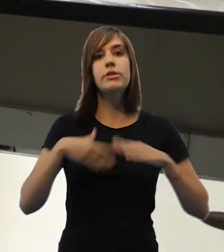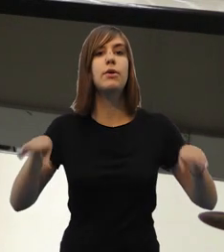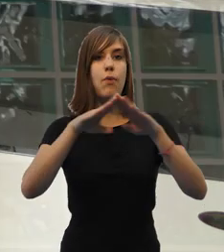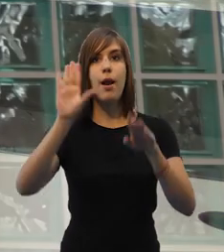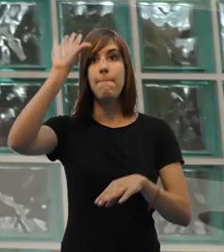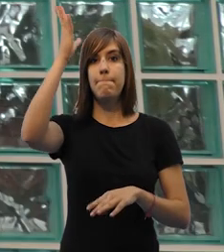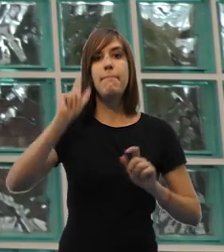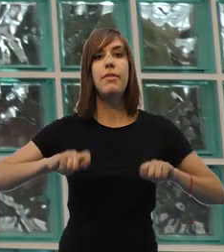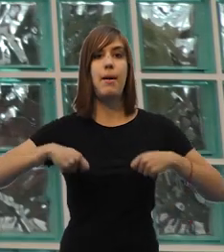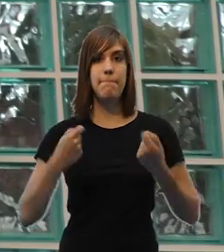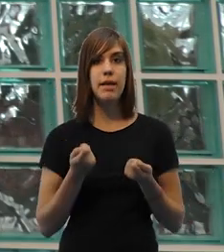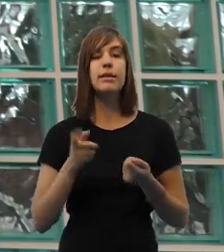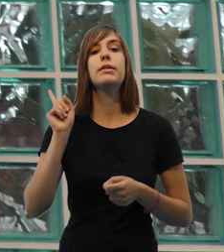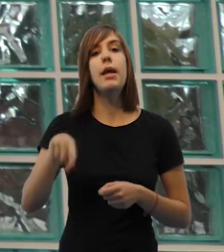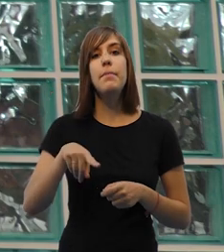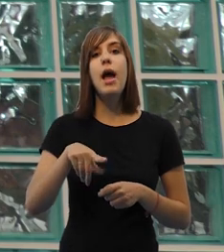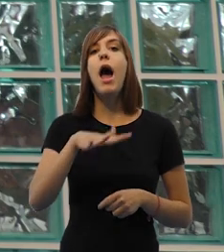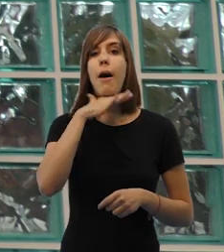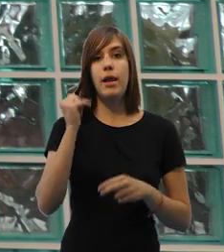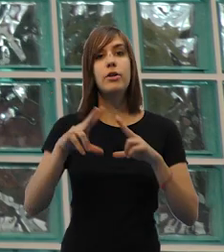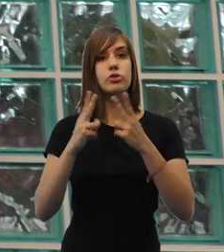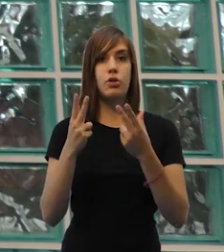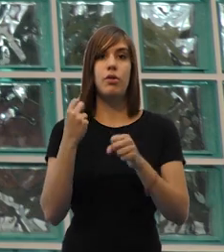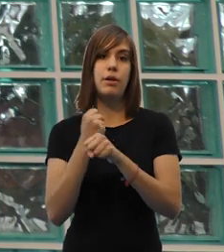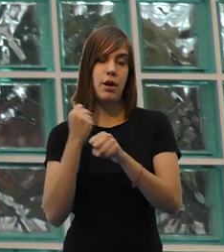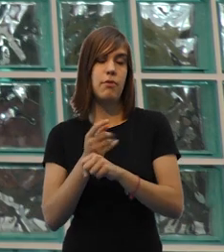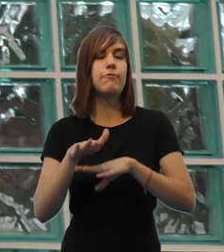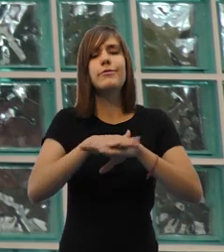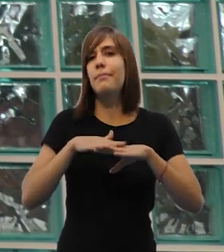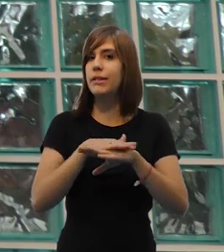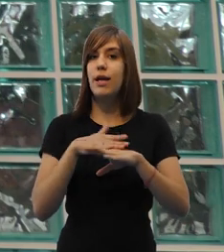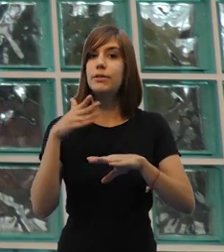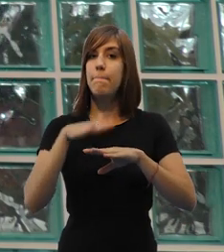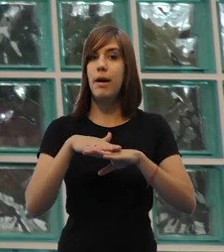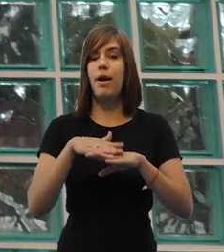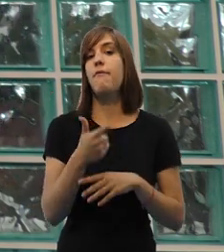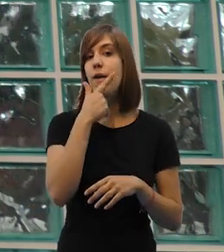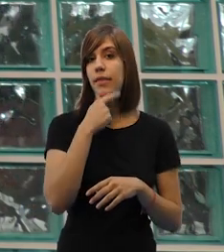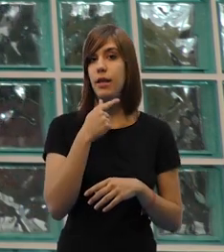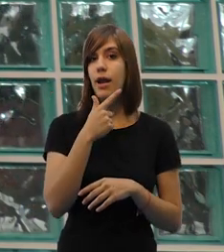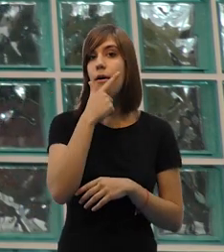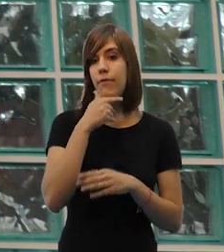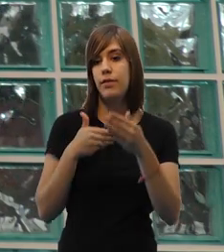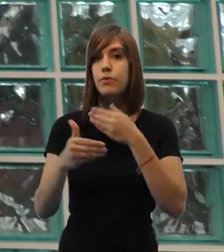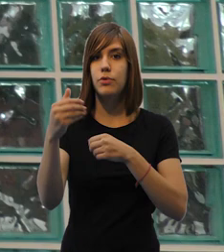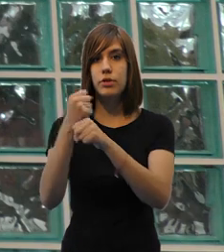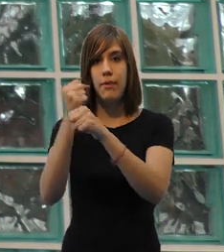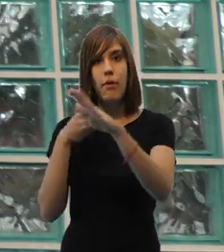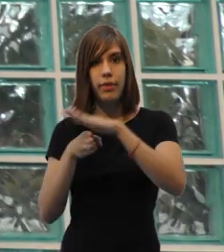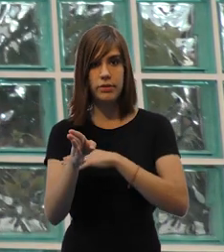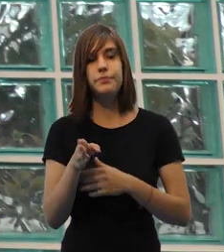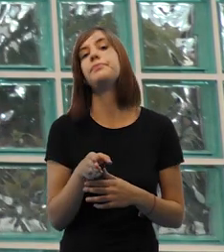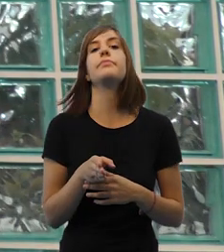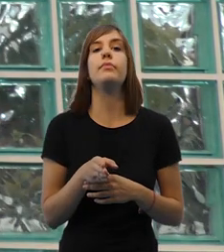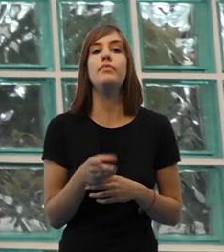medio ambiente y habilidades sociolaborales fundamentales para facilitar una futura inserción laboral.